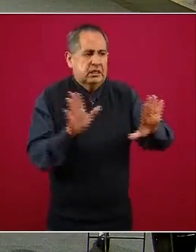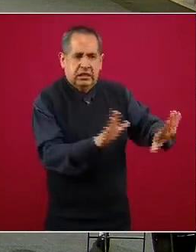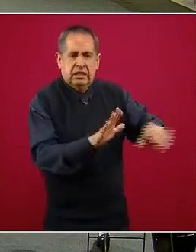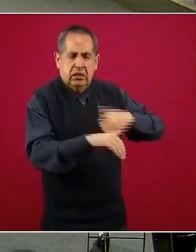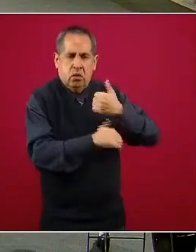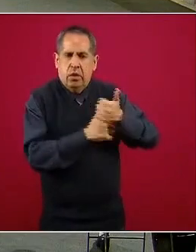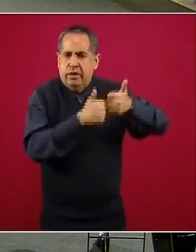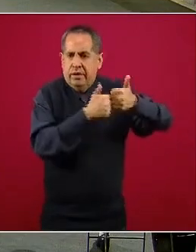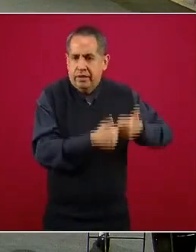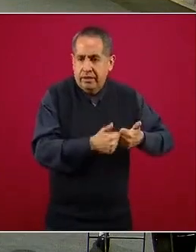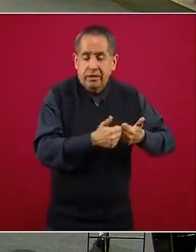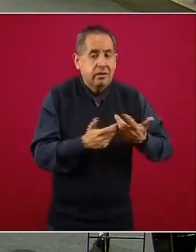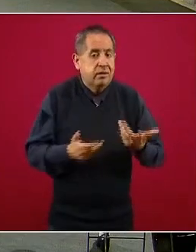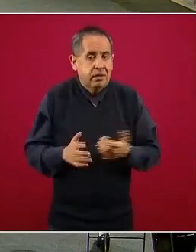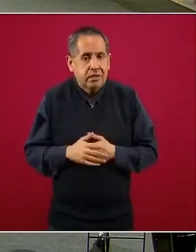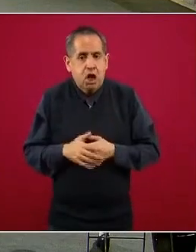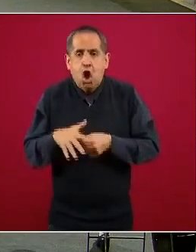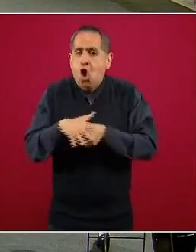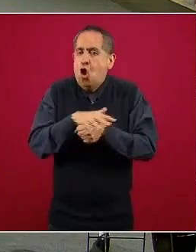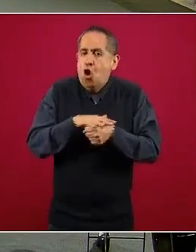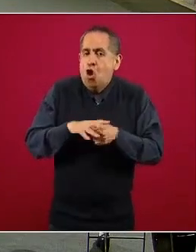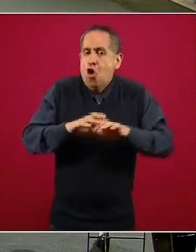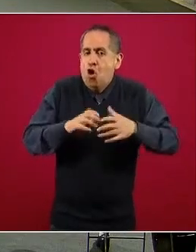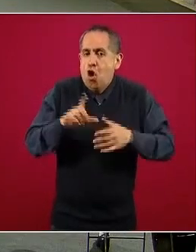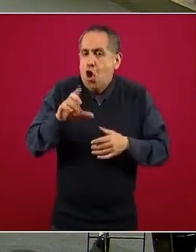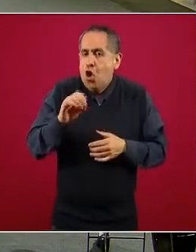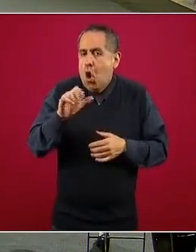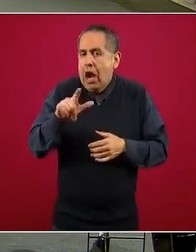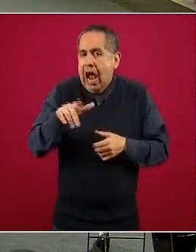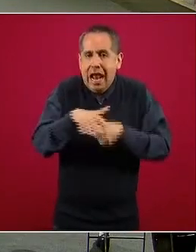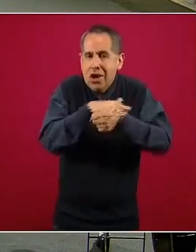aislamiento, requiere operaciones locales.